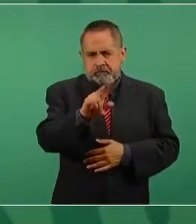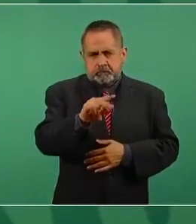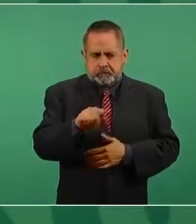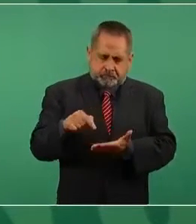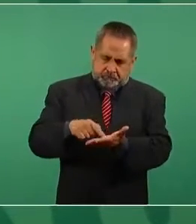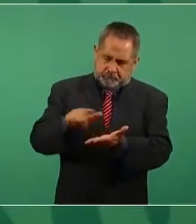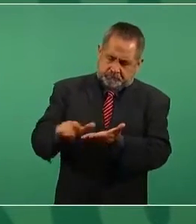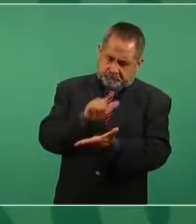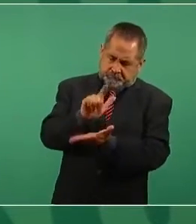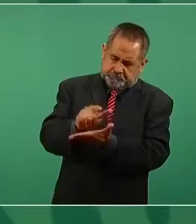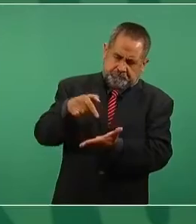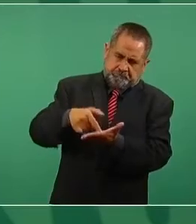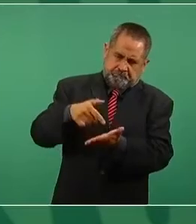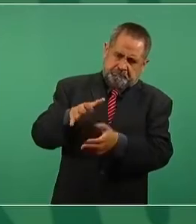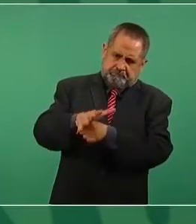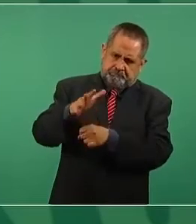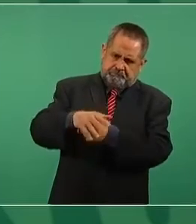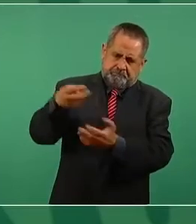Auténtico Estado de Derecho,